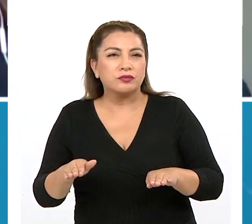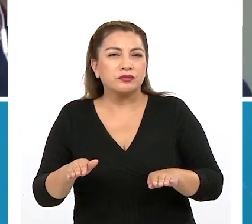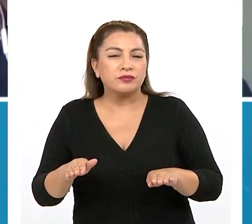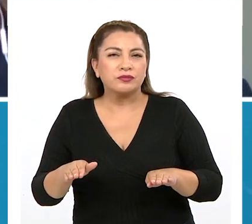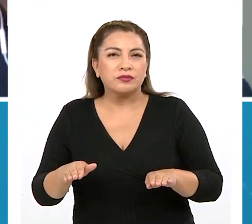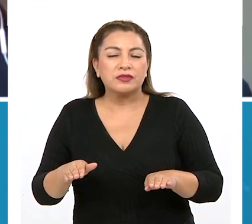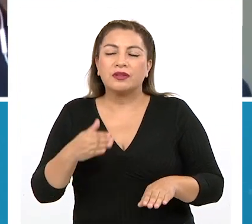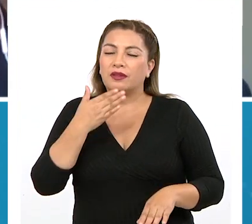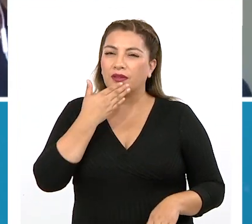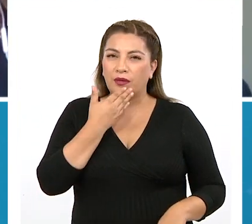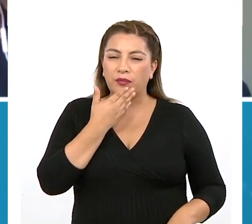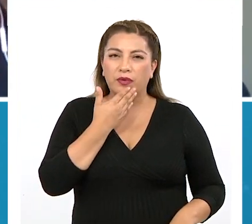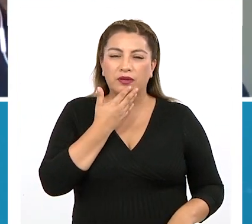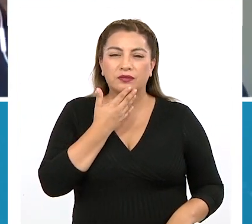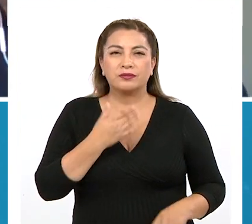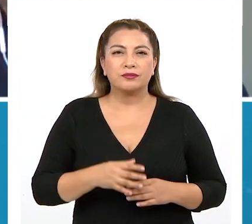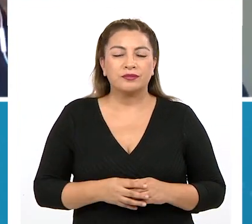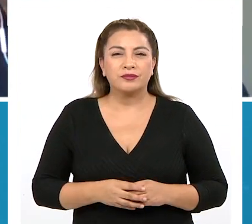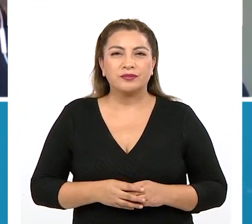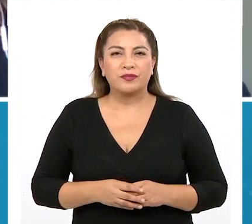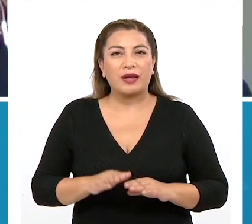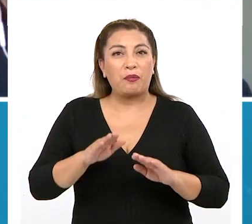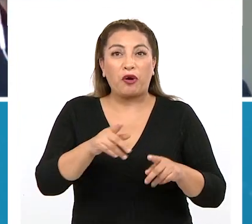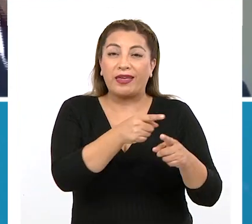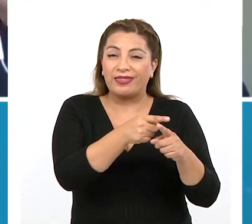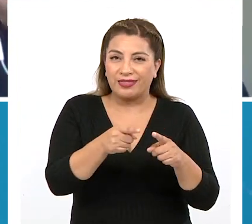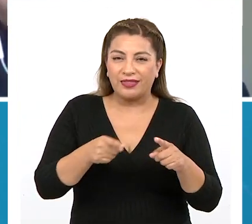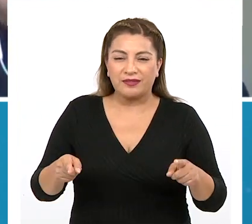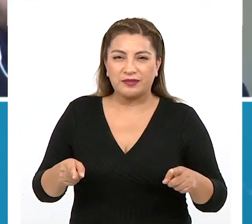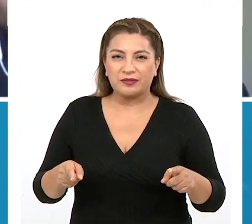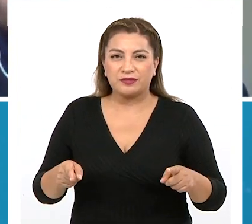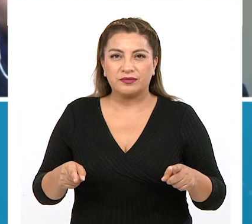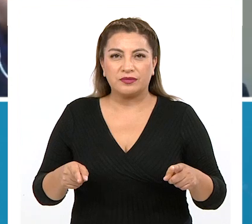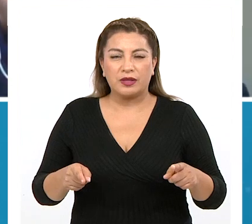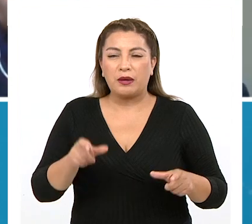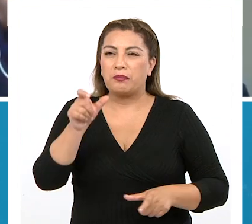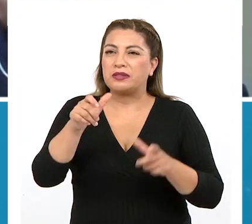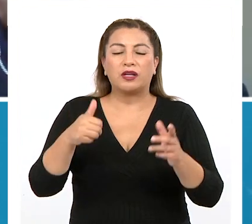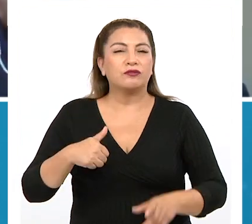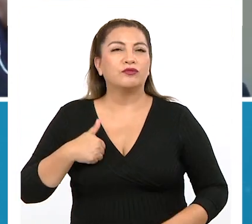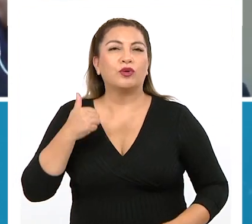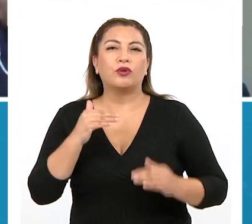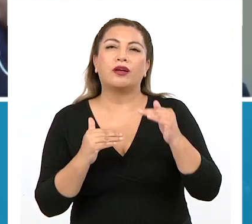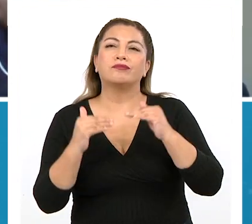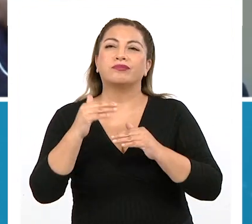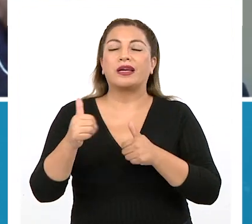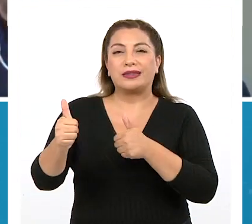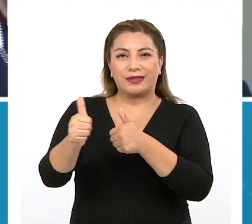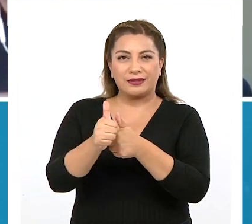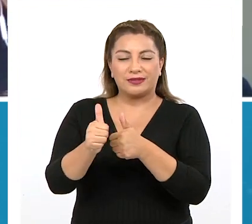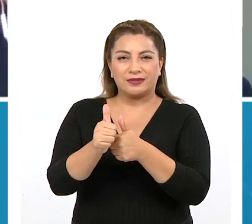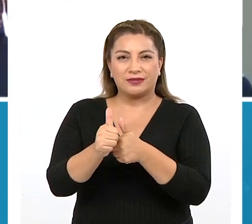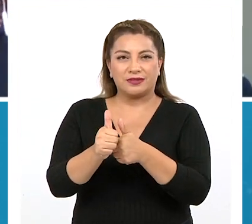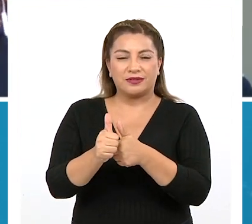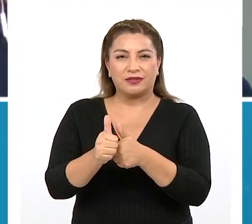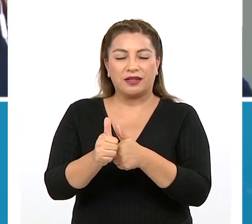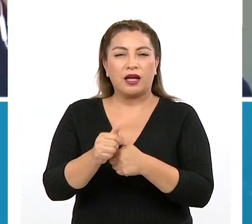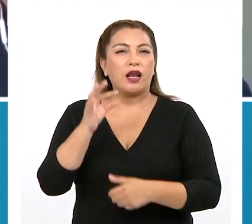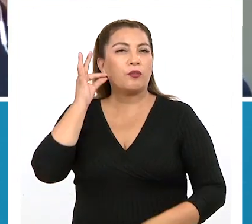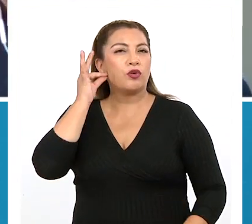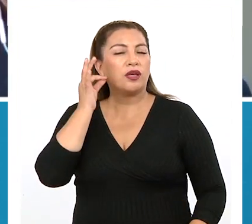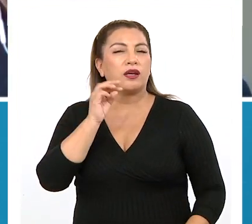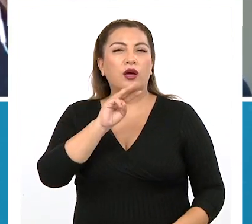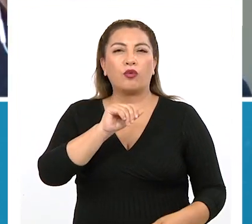social también tuvo su peso, además de los diferentes voluntad de posicionamiento, de acercamiento de Jimena Rincón como